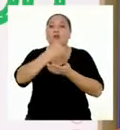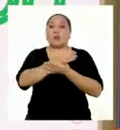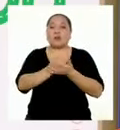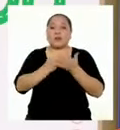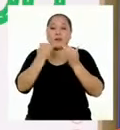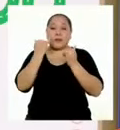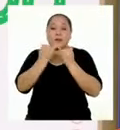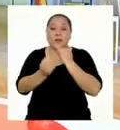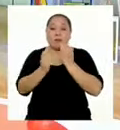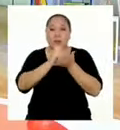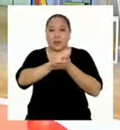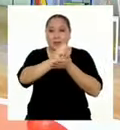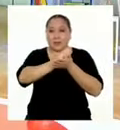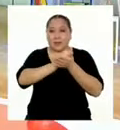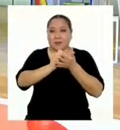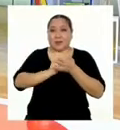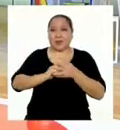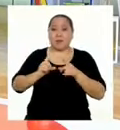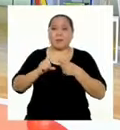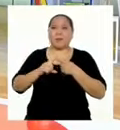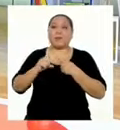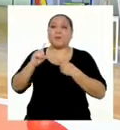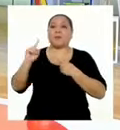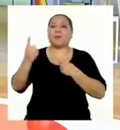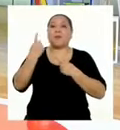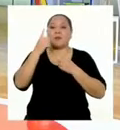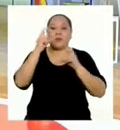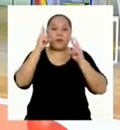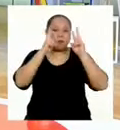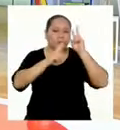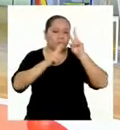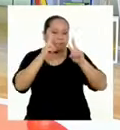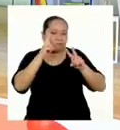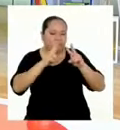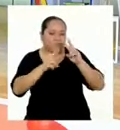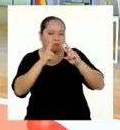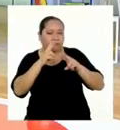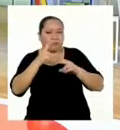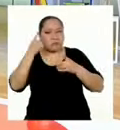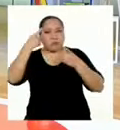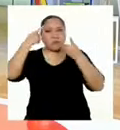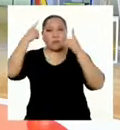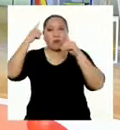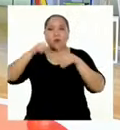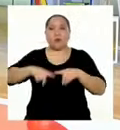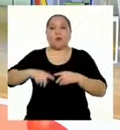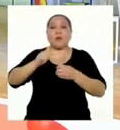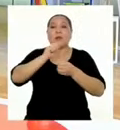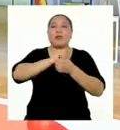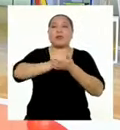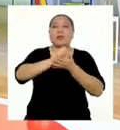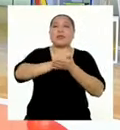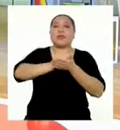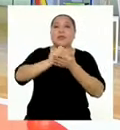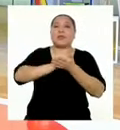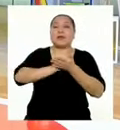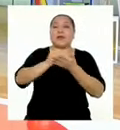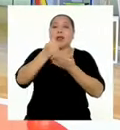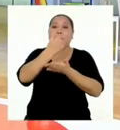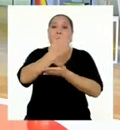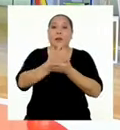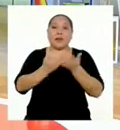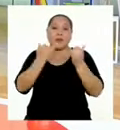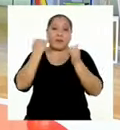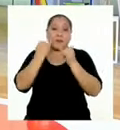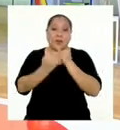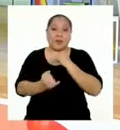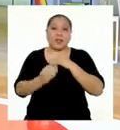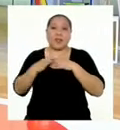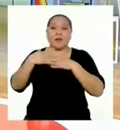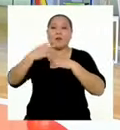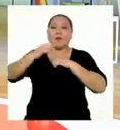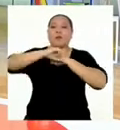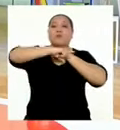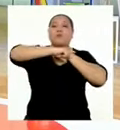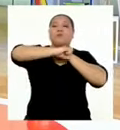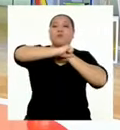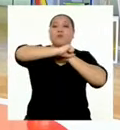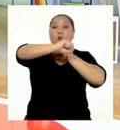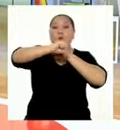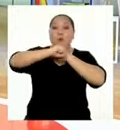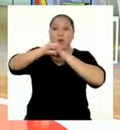nuestros textos. Primero haremos la revisión de nuestros acuerdos para escribir nuestra versión final y después vamos a